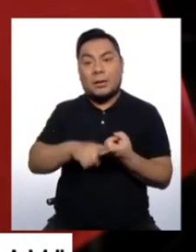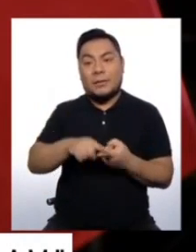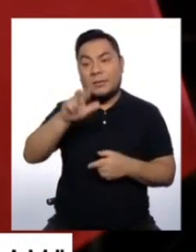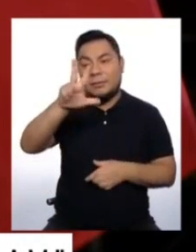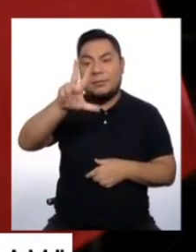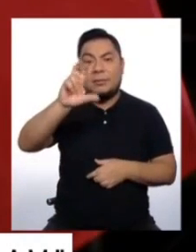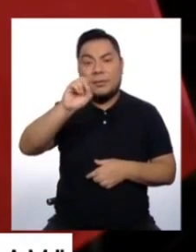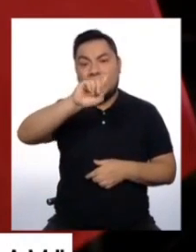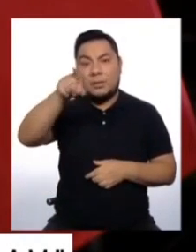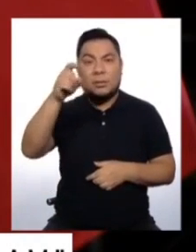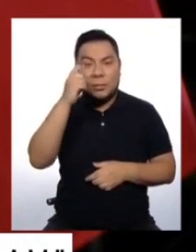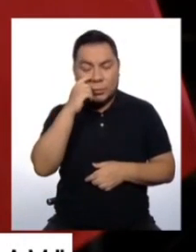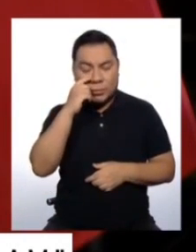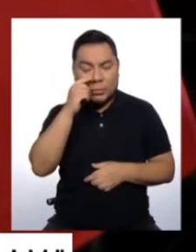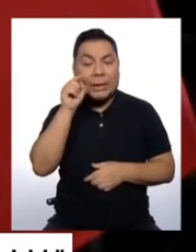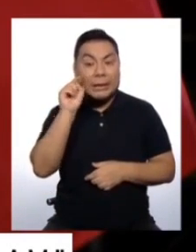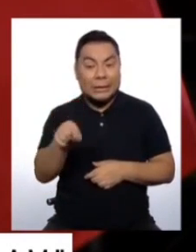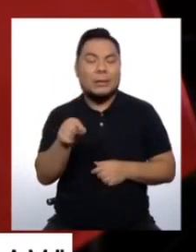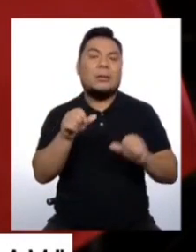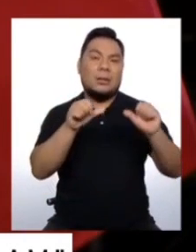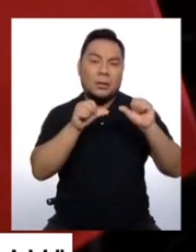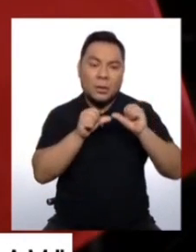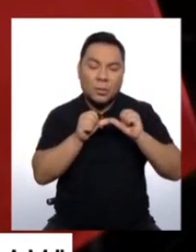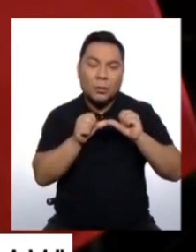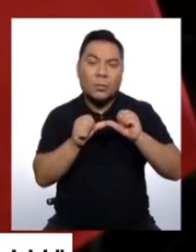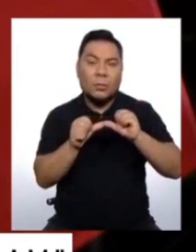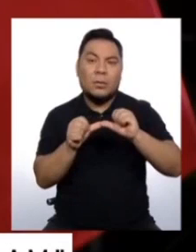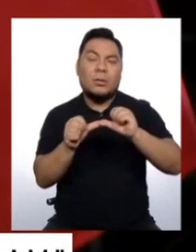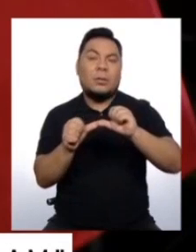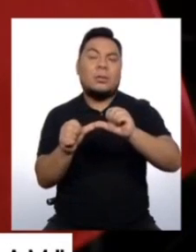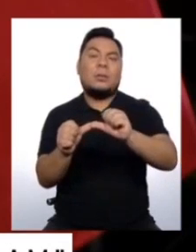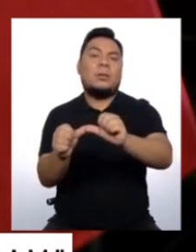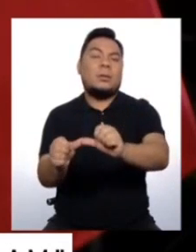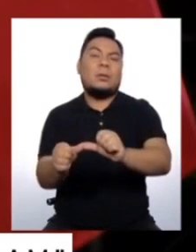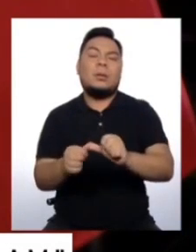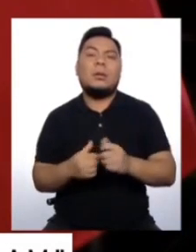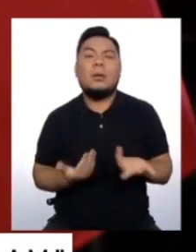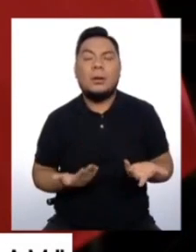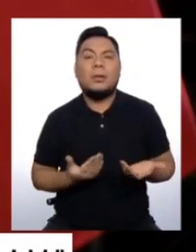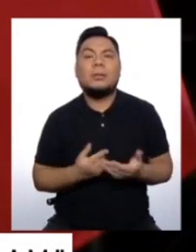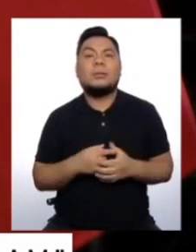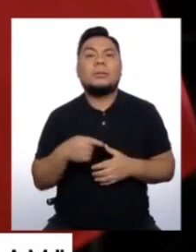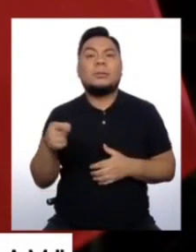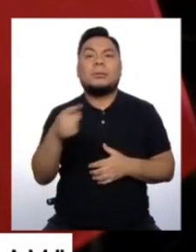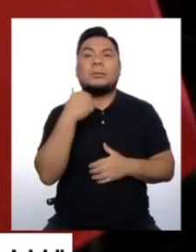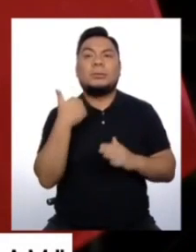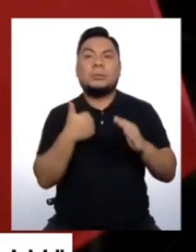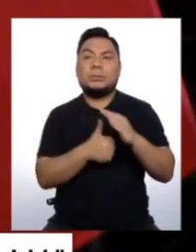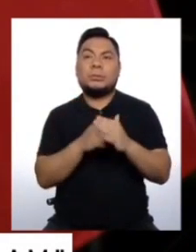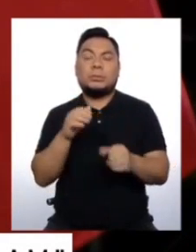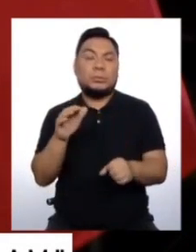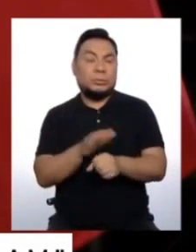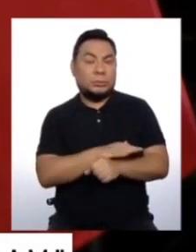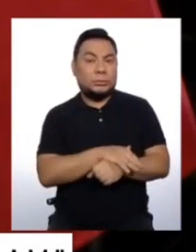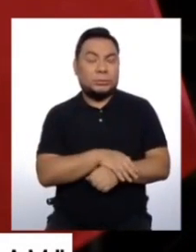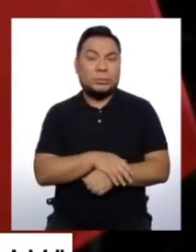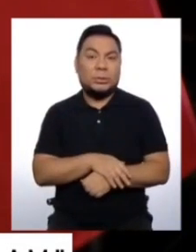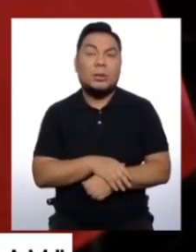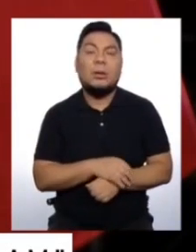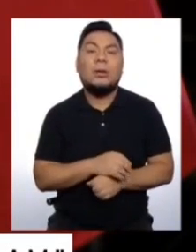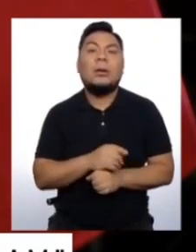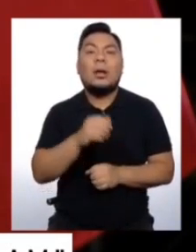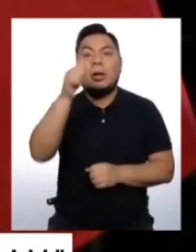junio vamos a continuar manteniendo la inmovilización total los